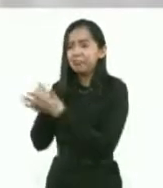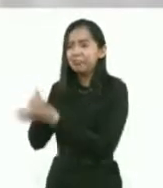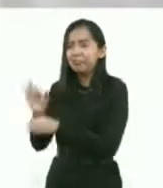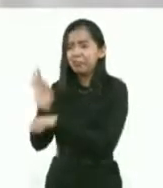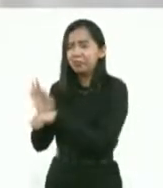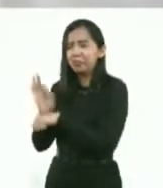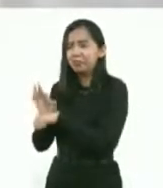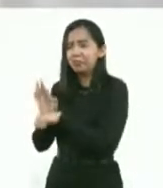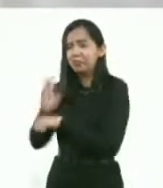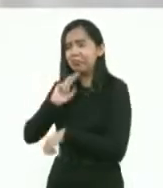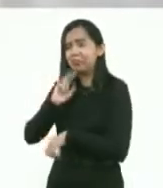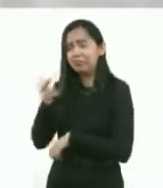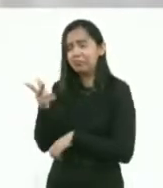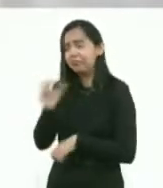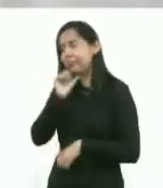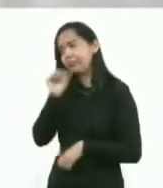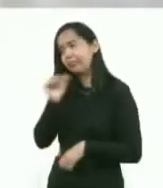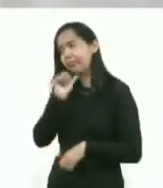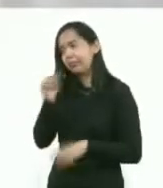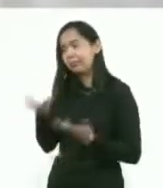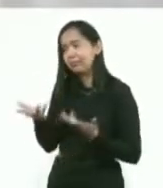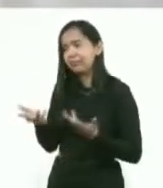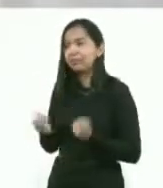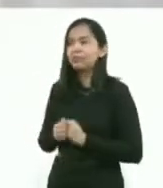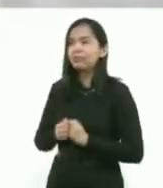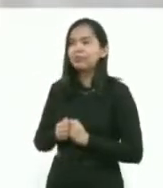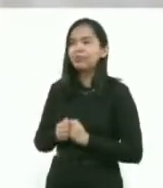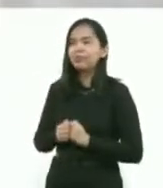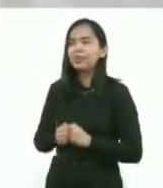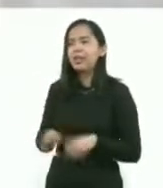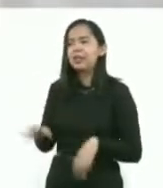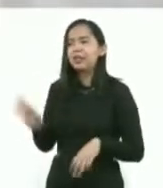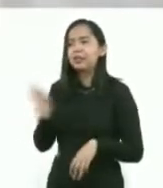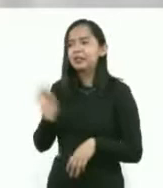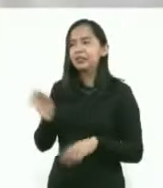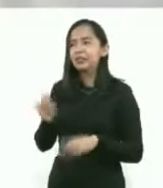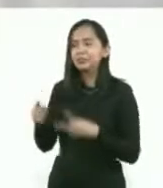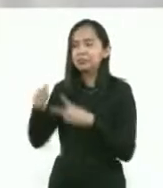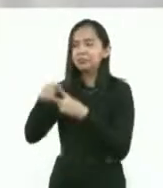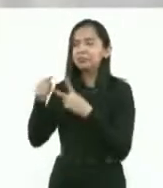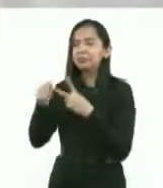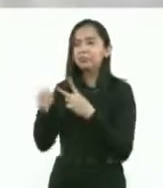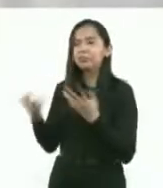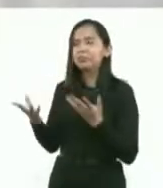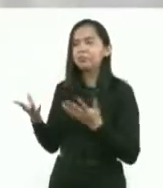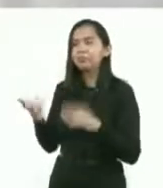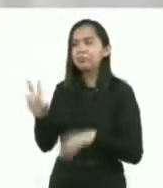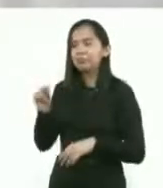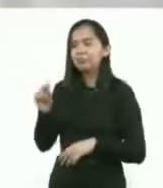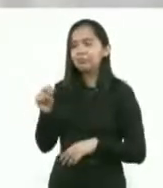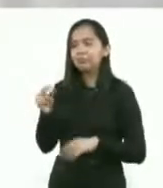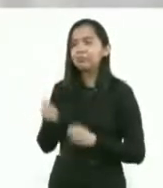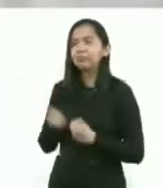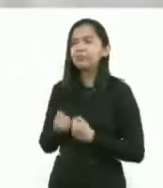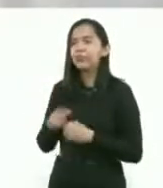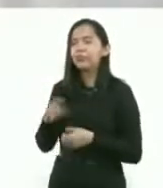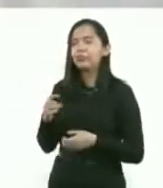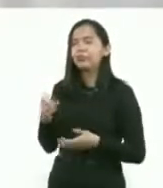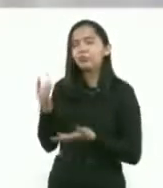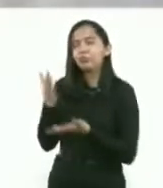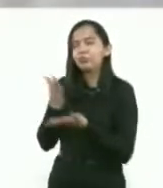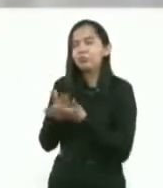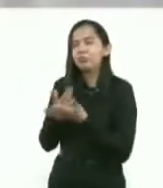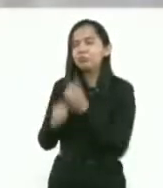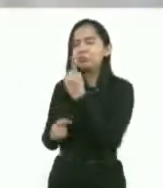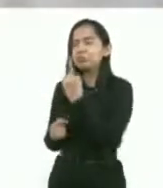en el rendimiento, no de dos dígitos, ¿no? Entonces, en consecuencia, no es para tener una